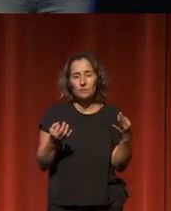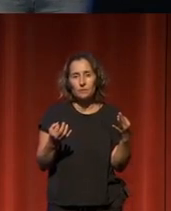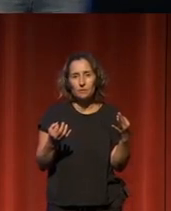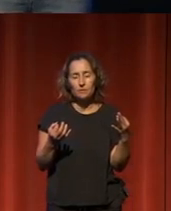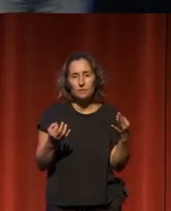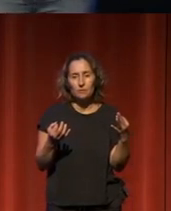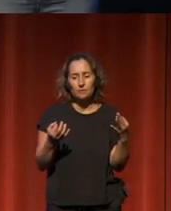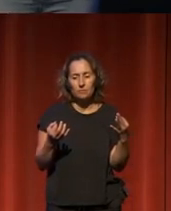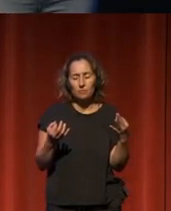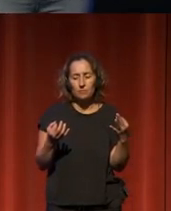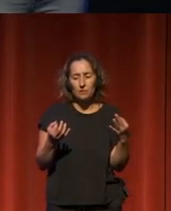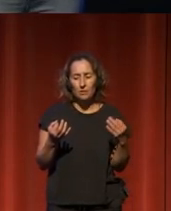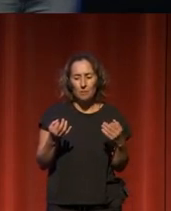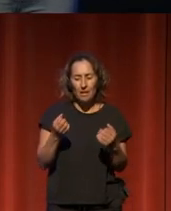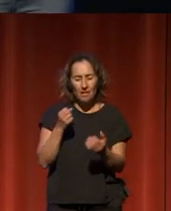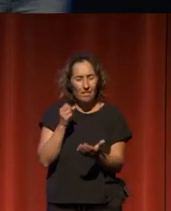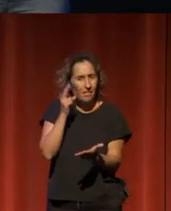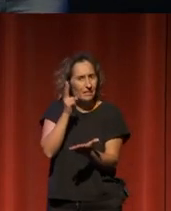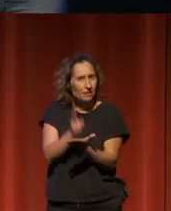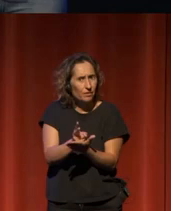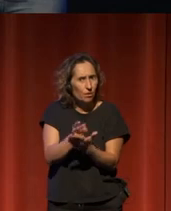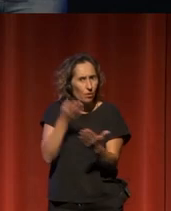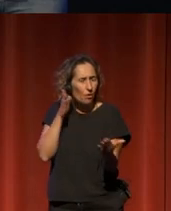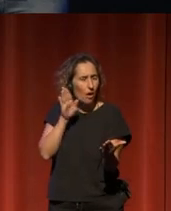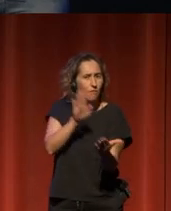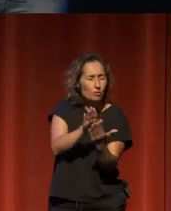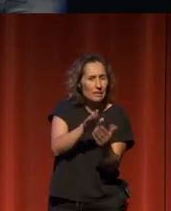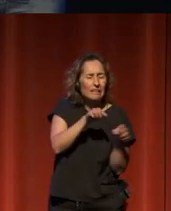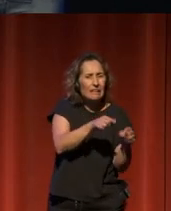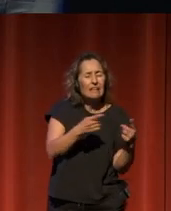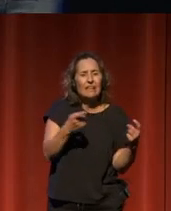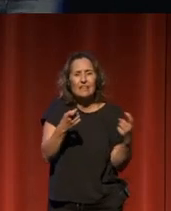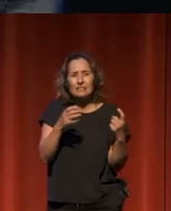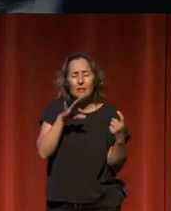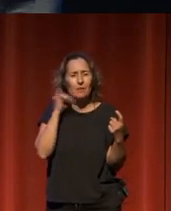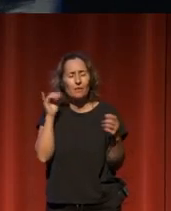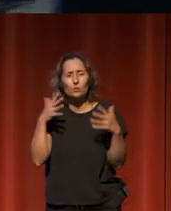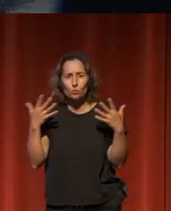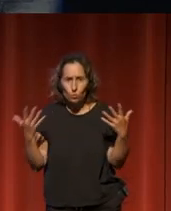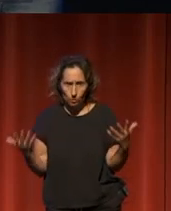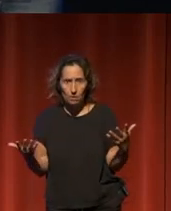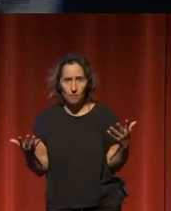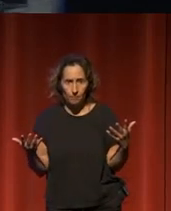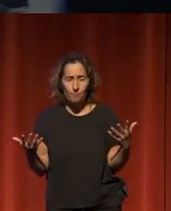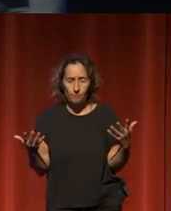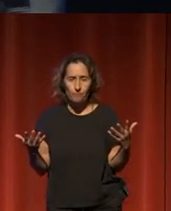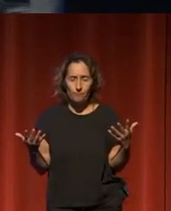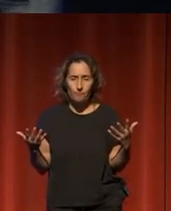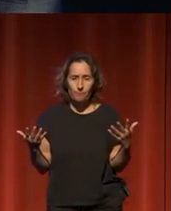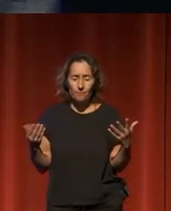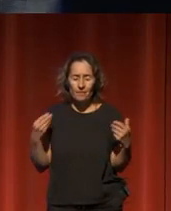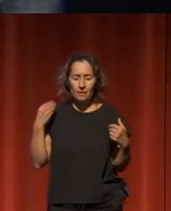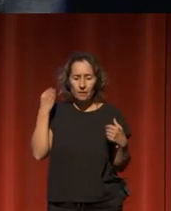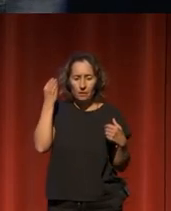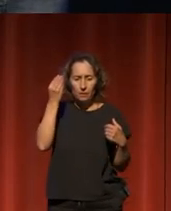afrontar estos desafíos Yo creo que es muy importante desarrollar eh